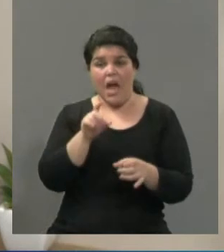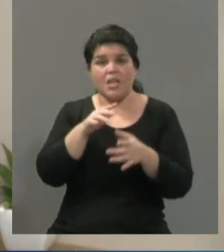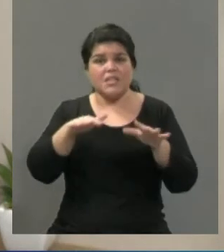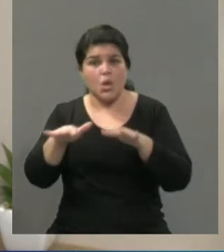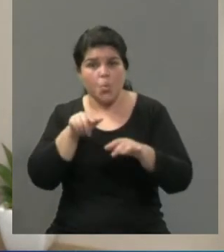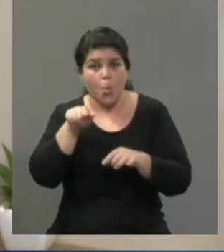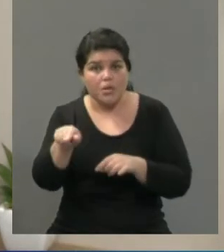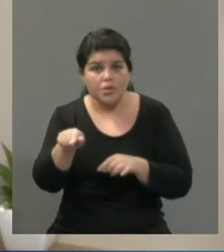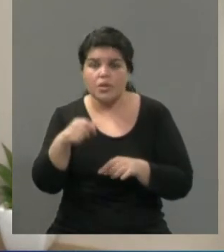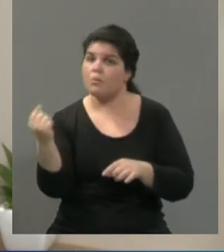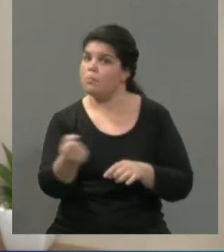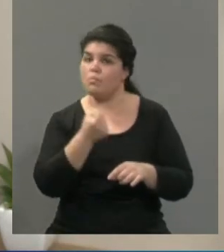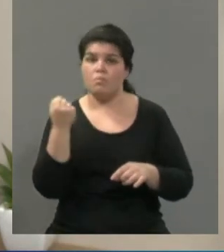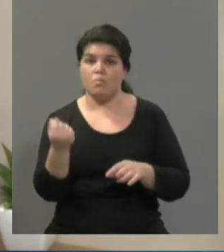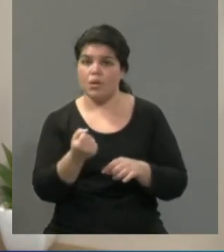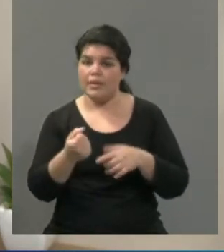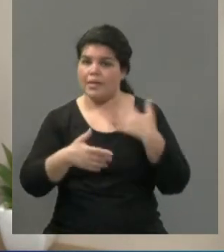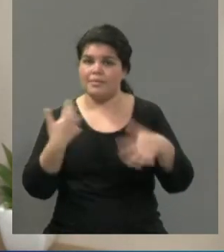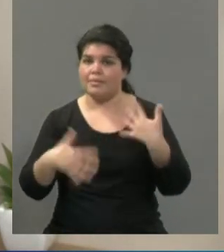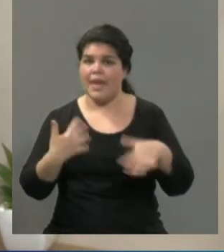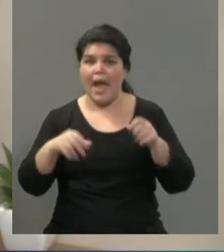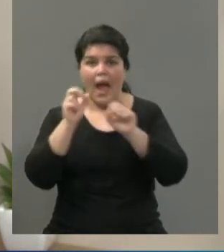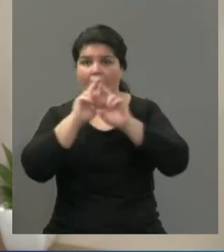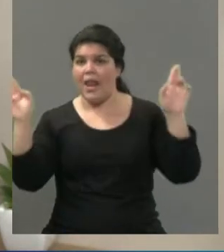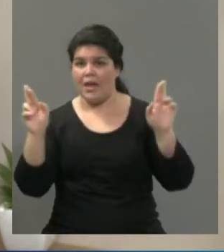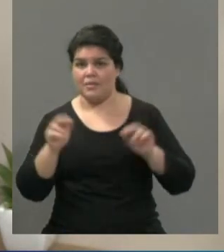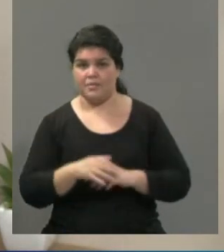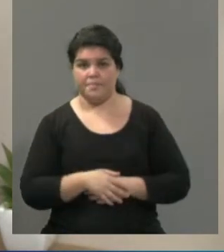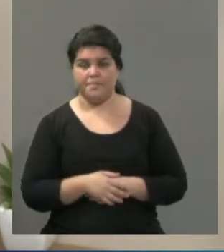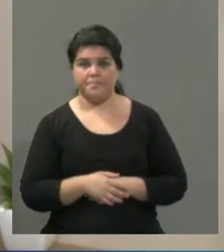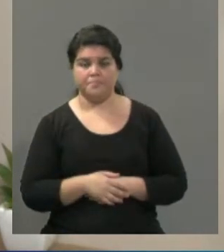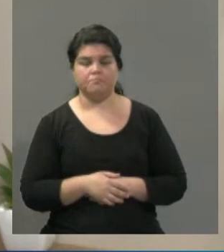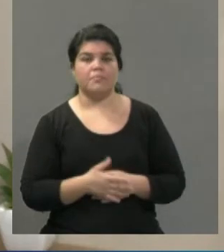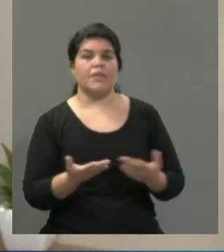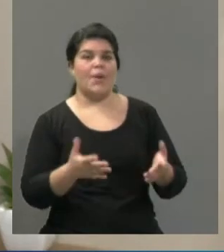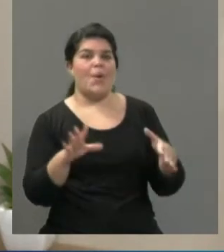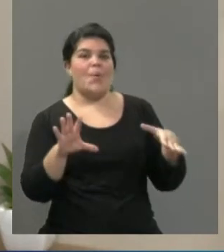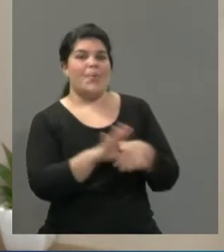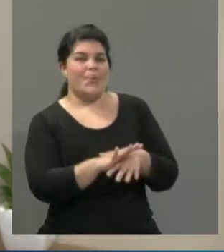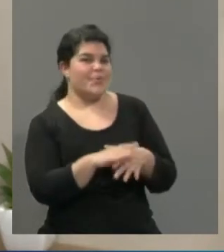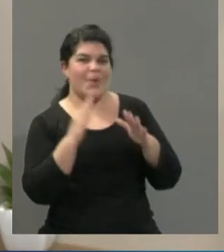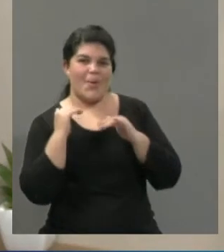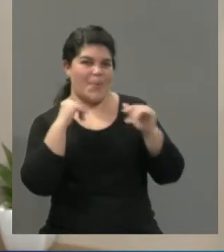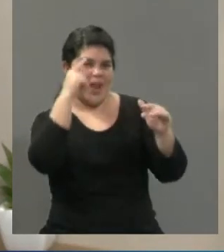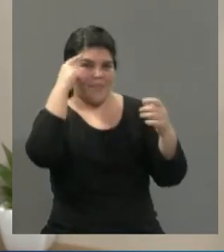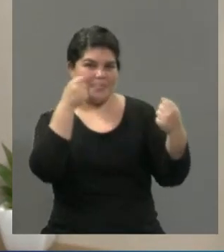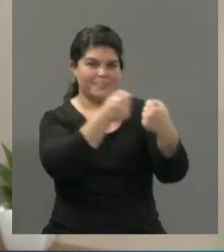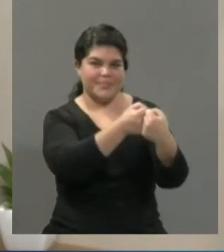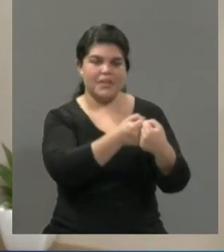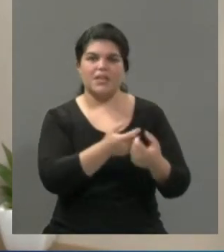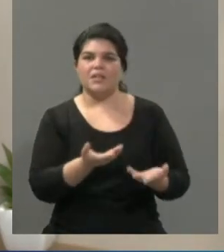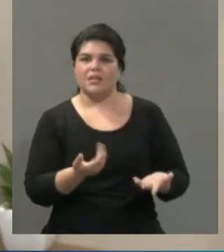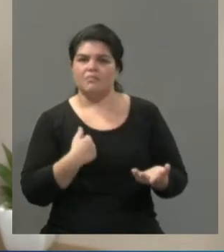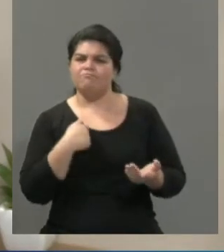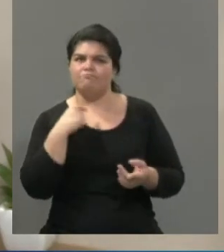que te iba a decir ya en el cierre. Nosotros entendemos o creemos, más de una vez lo hemos dicho, que hemos